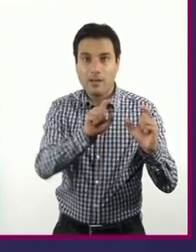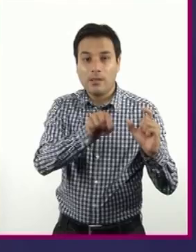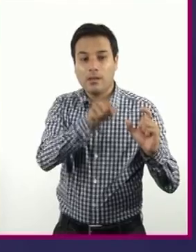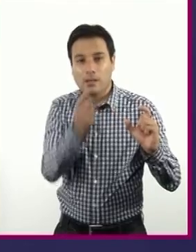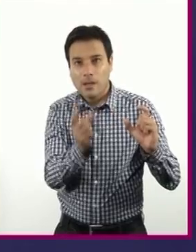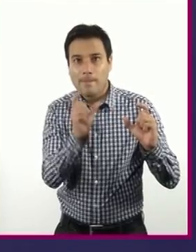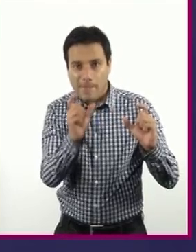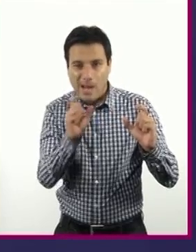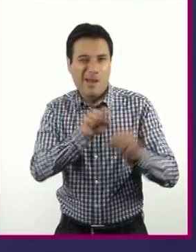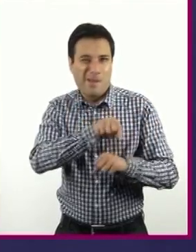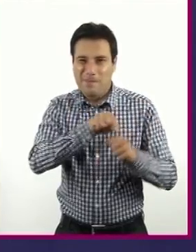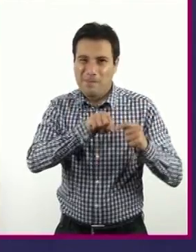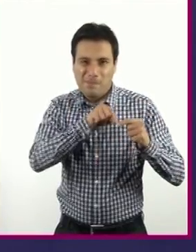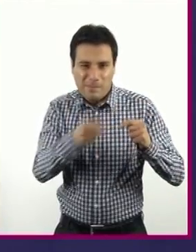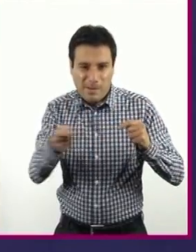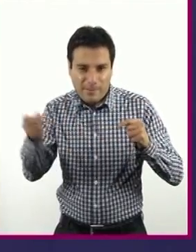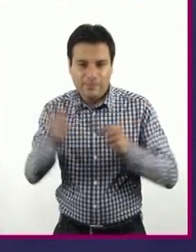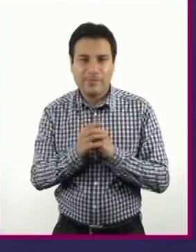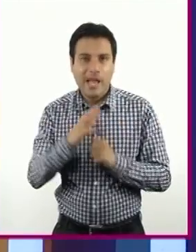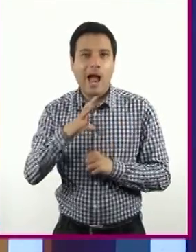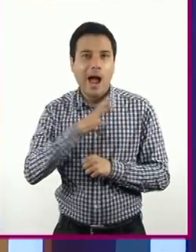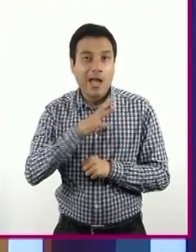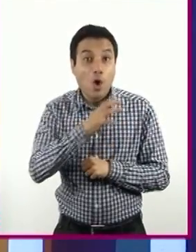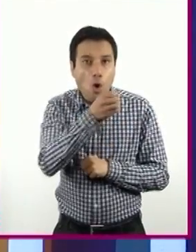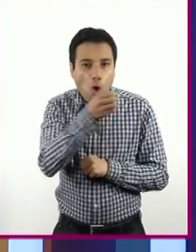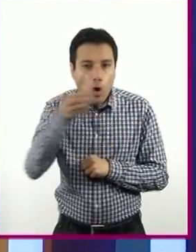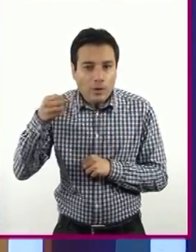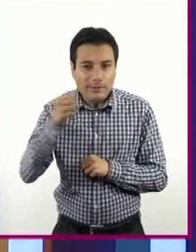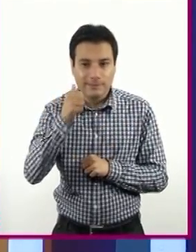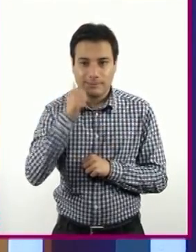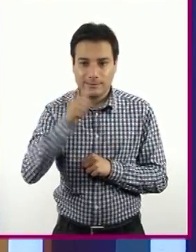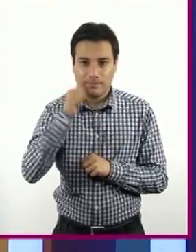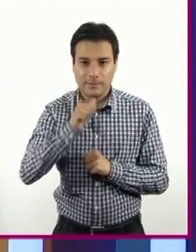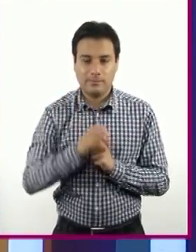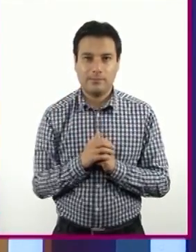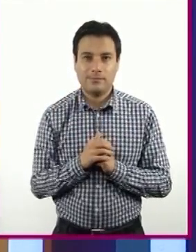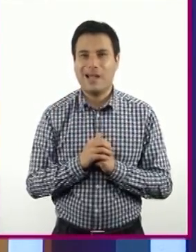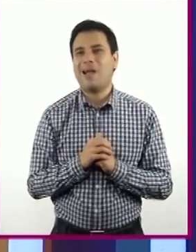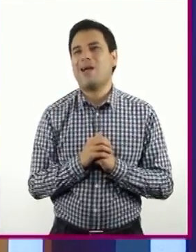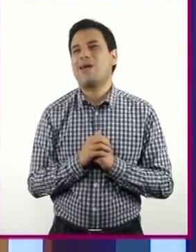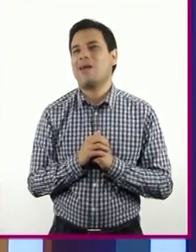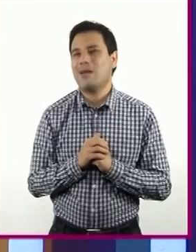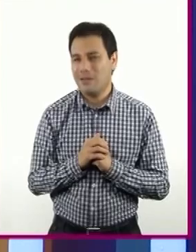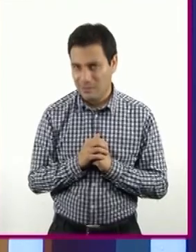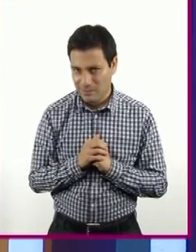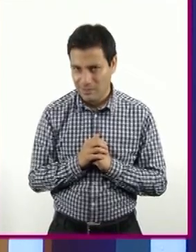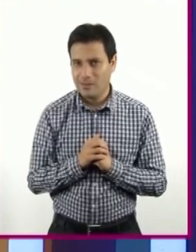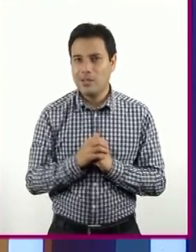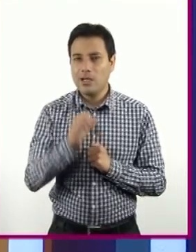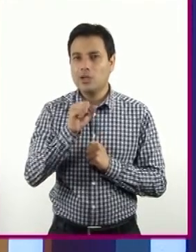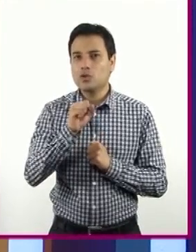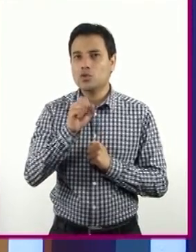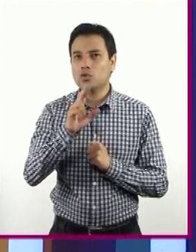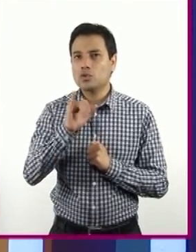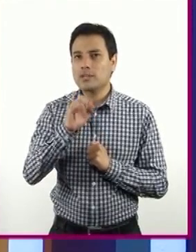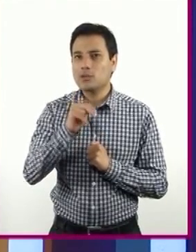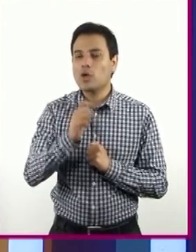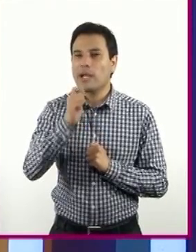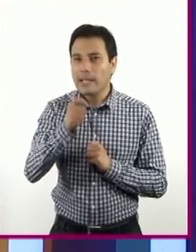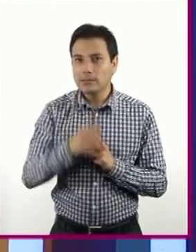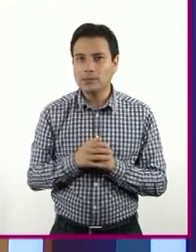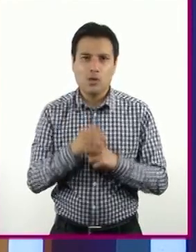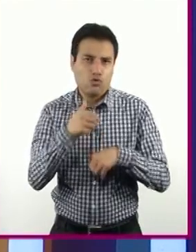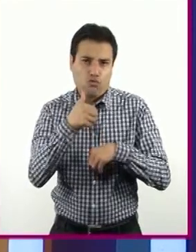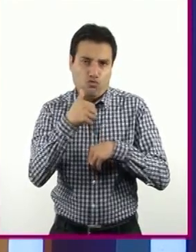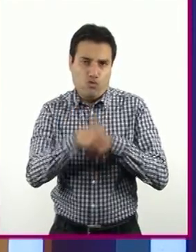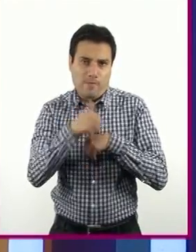sucesiones numéricas existe un orden. Entonces, una sucesión es un conjunto de números o figuras que se encuentran de